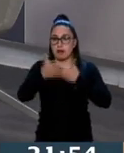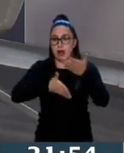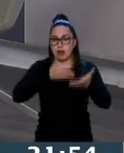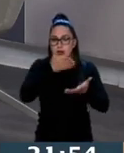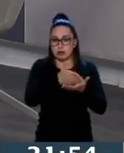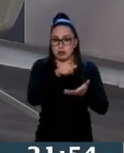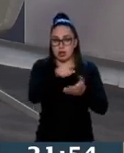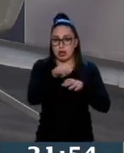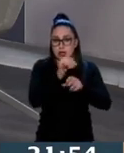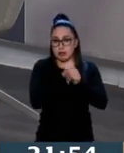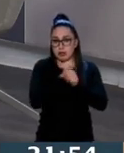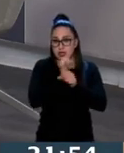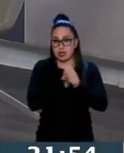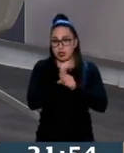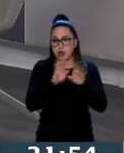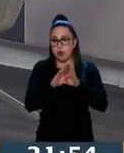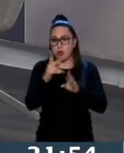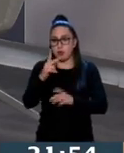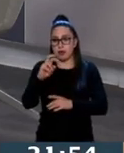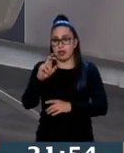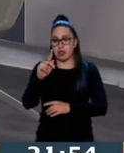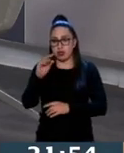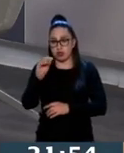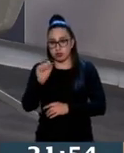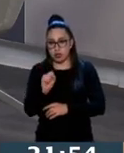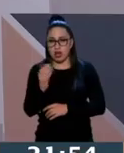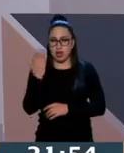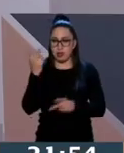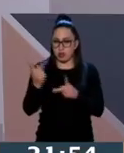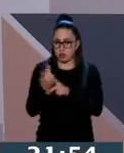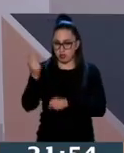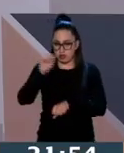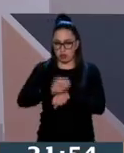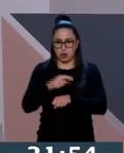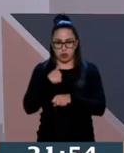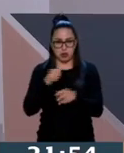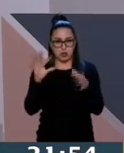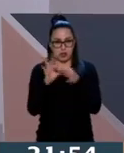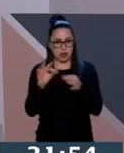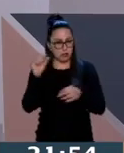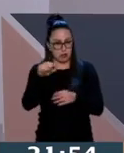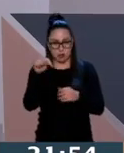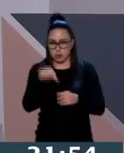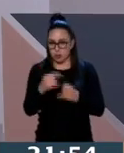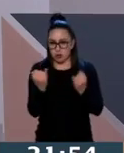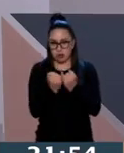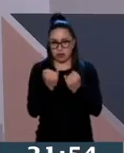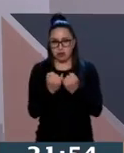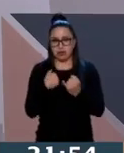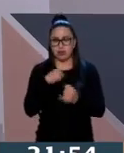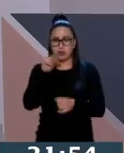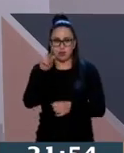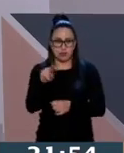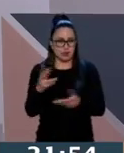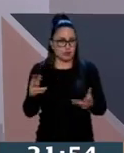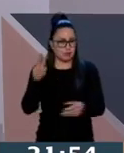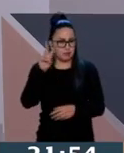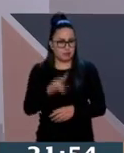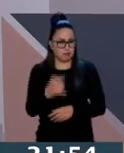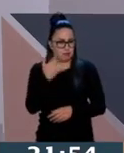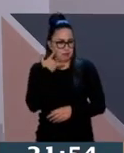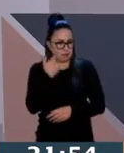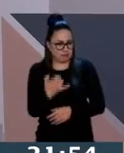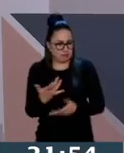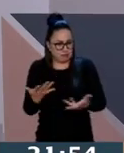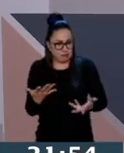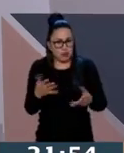investigación. Las semanas anteriores tú y yo comentamos aquí que pues era muy extraño que todos